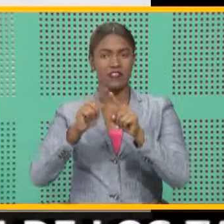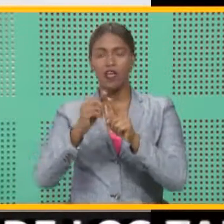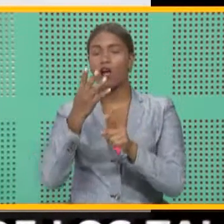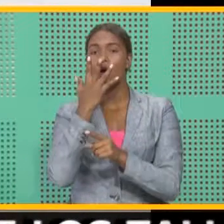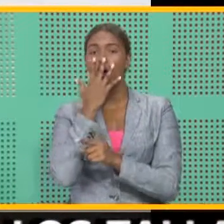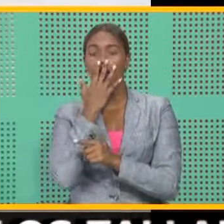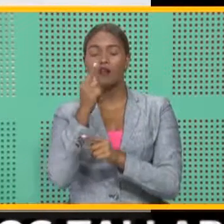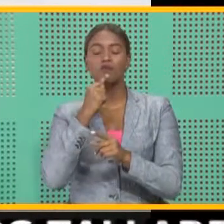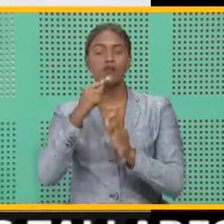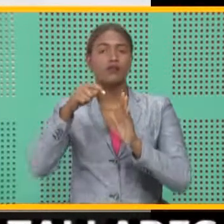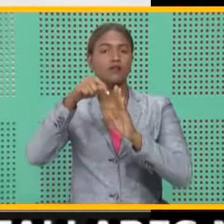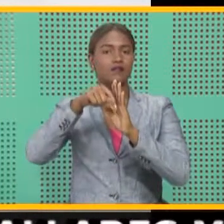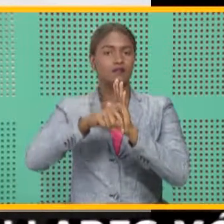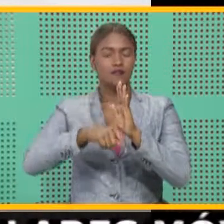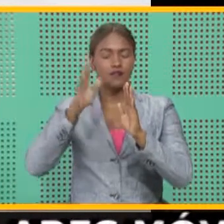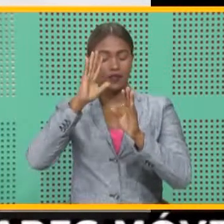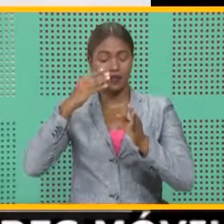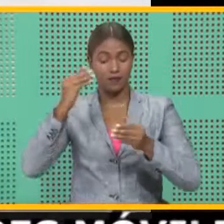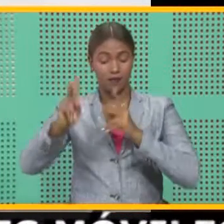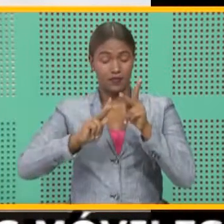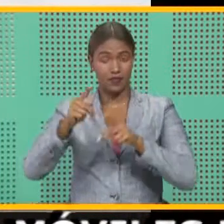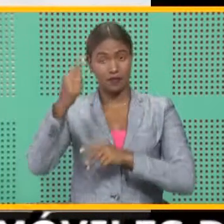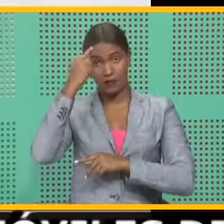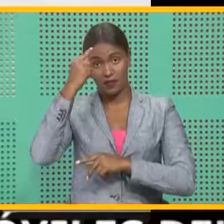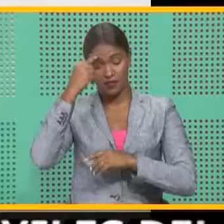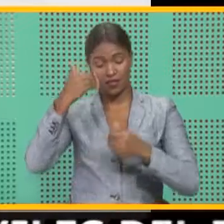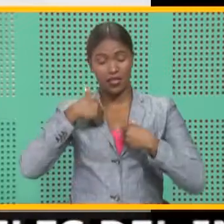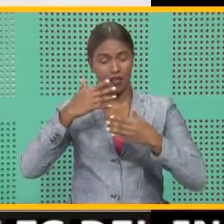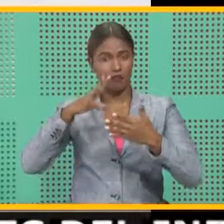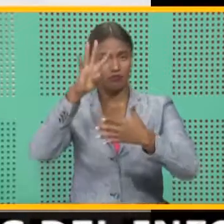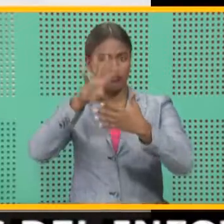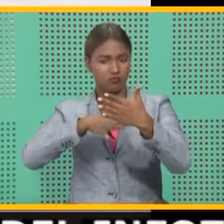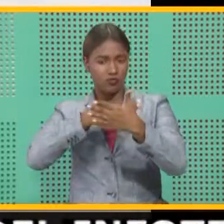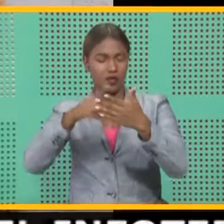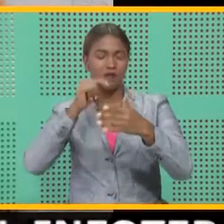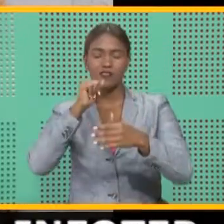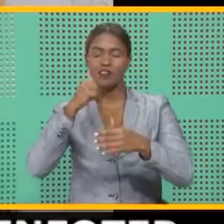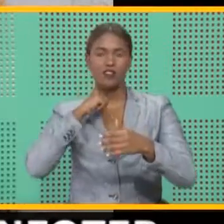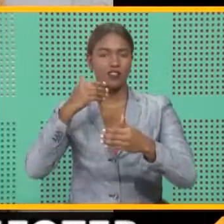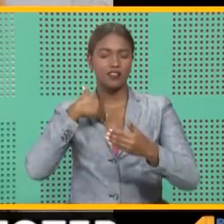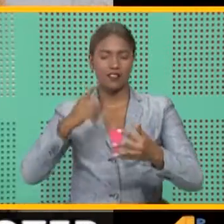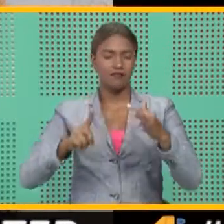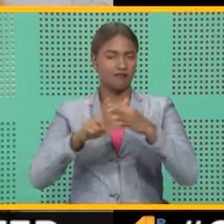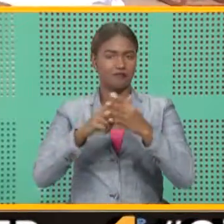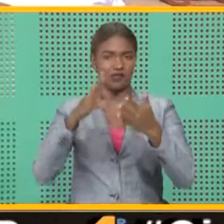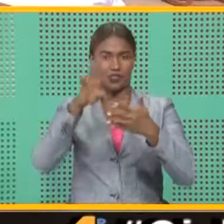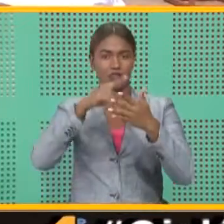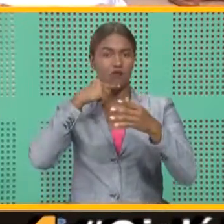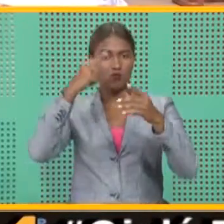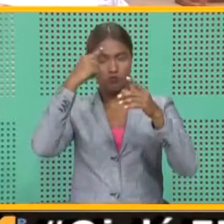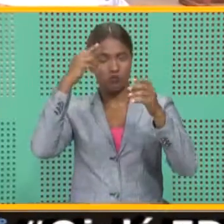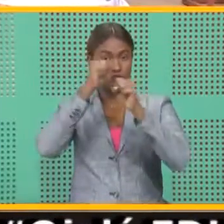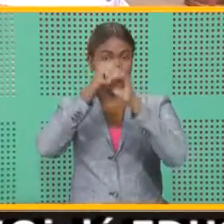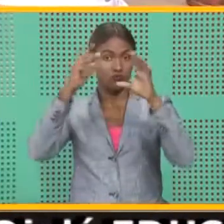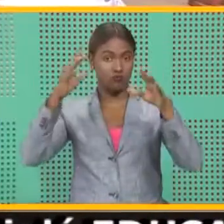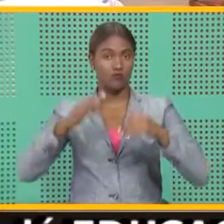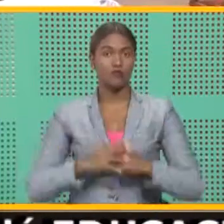una profundidad, la cual la persona cree que hay textura, pero no existe la textura, es una ilusión.